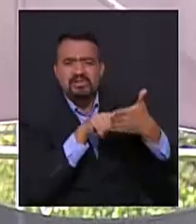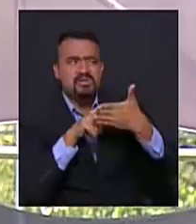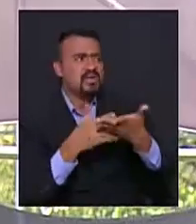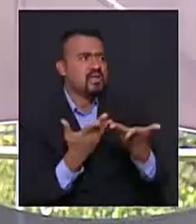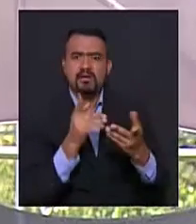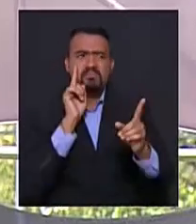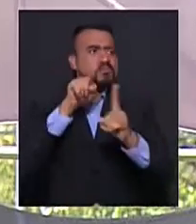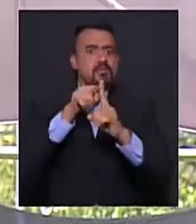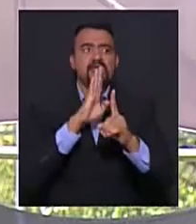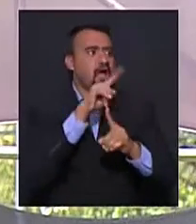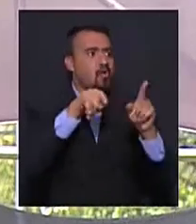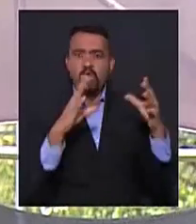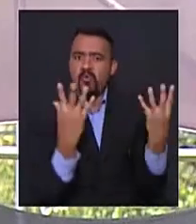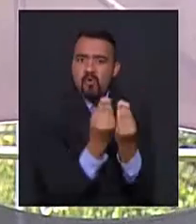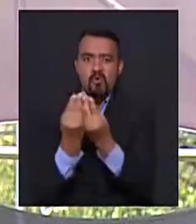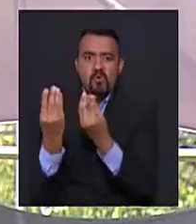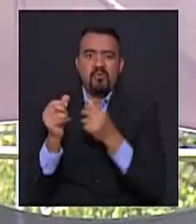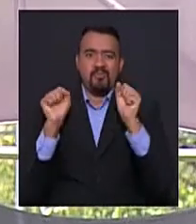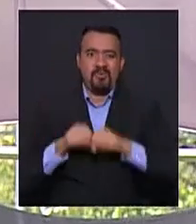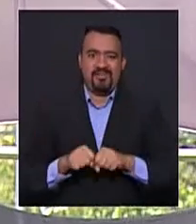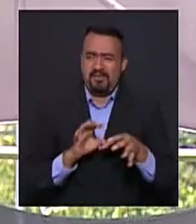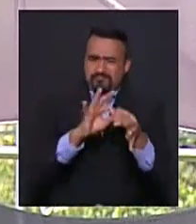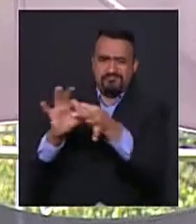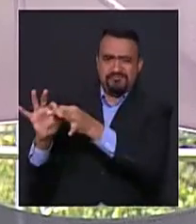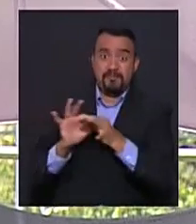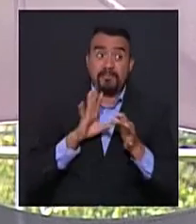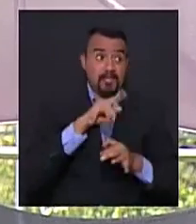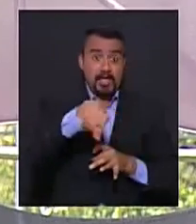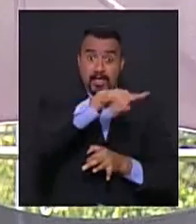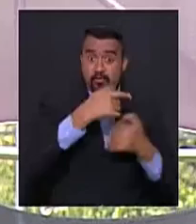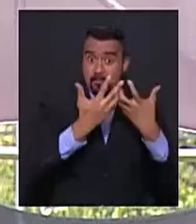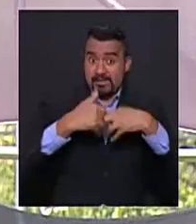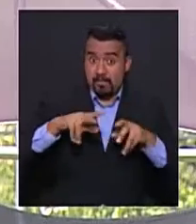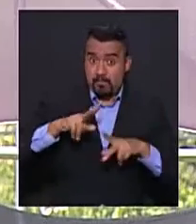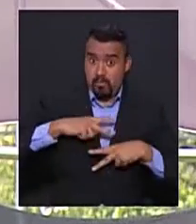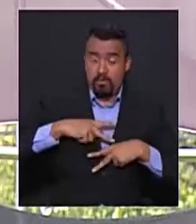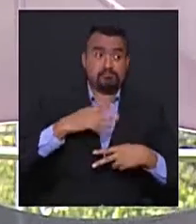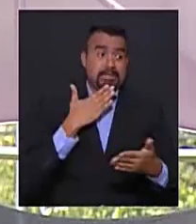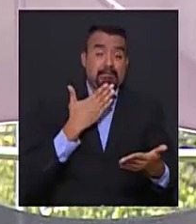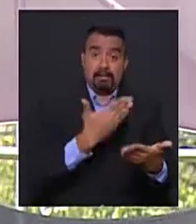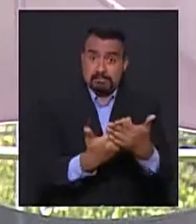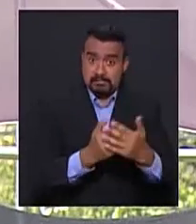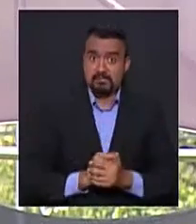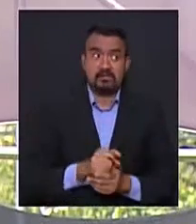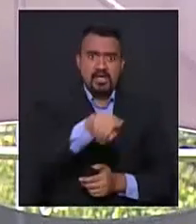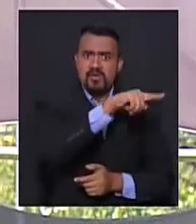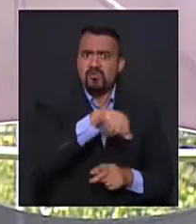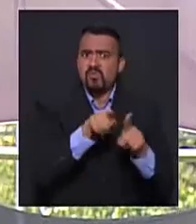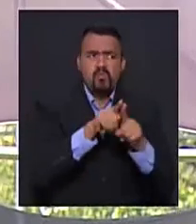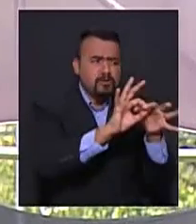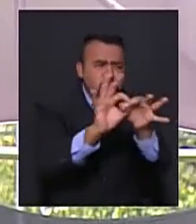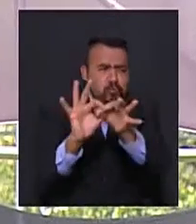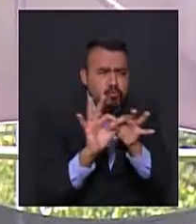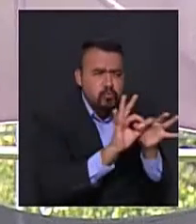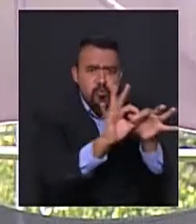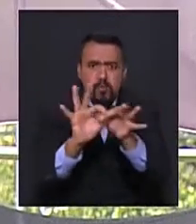sueños colectivos. Gracias a ellos, a nuestros empresarios, gracias a ellos por tejer un sector privado